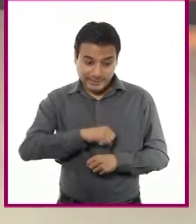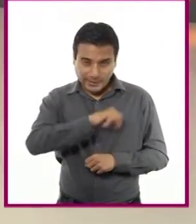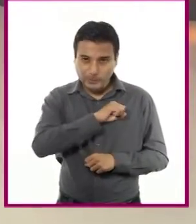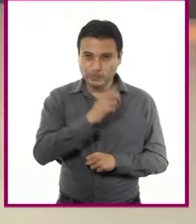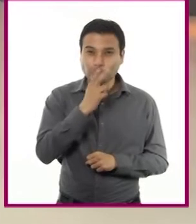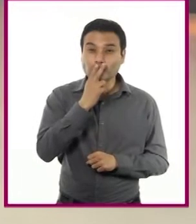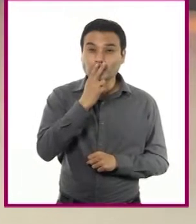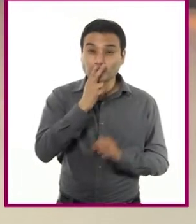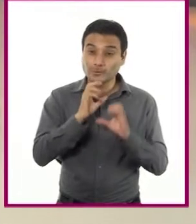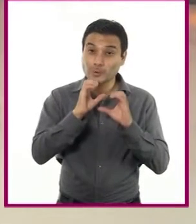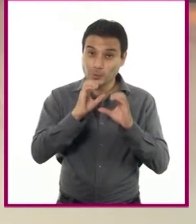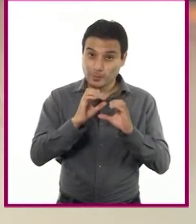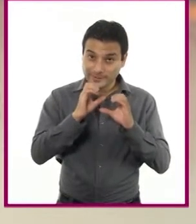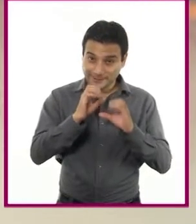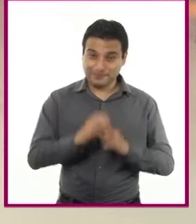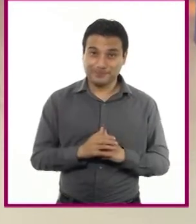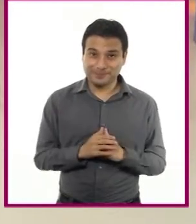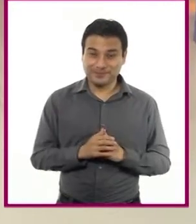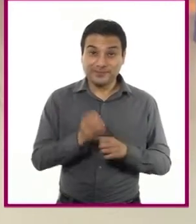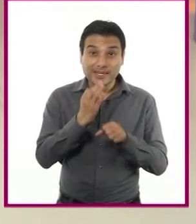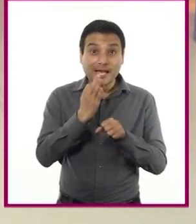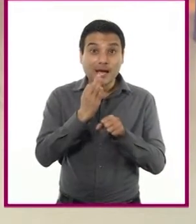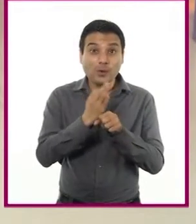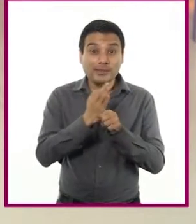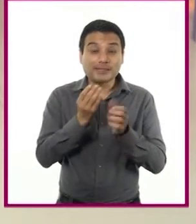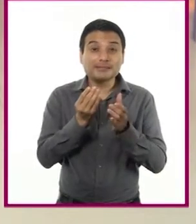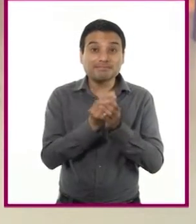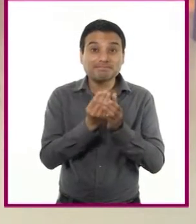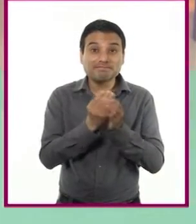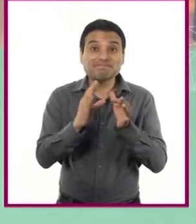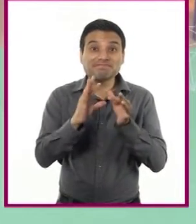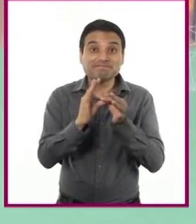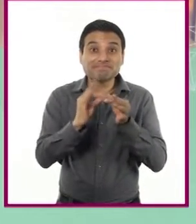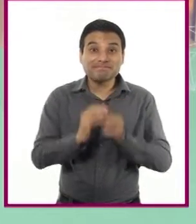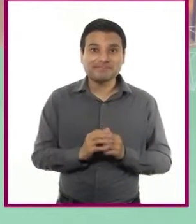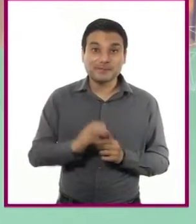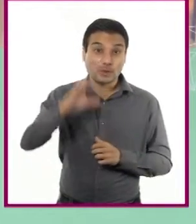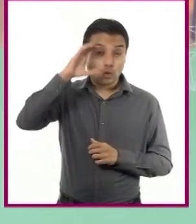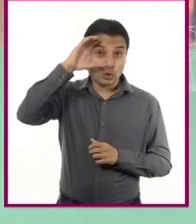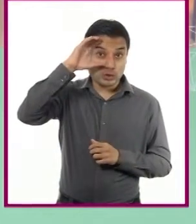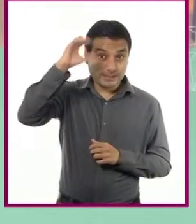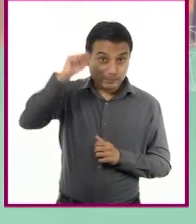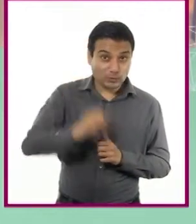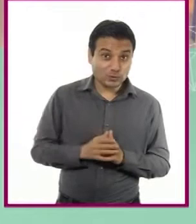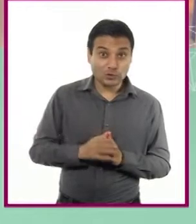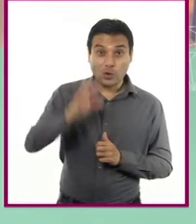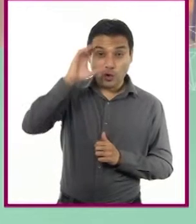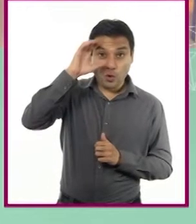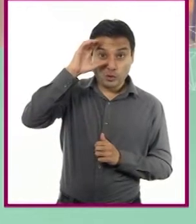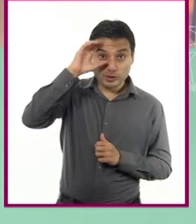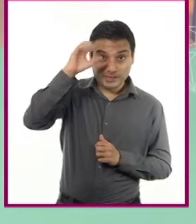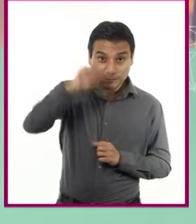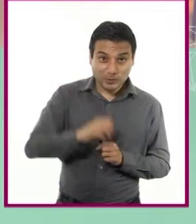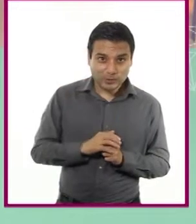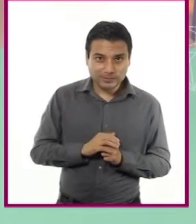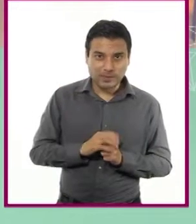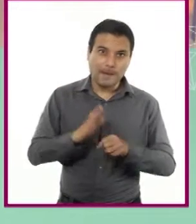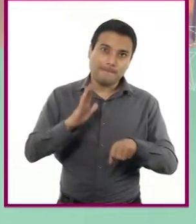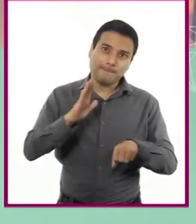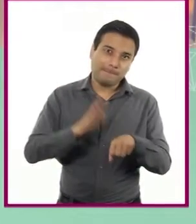primero. En esta sesión hablaremos sobre conceptos, conceptos y más